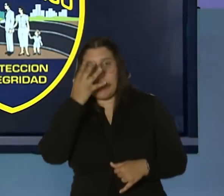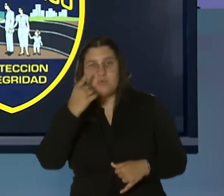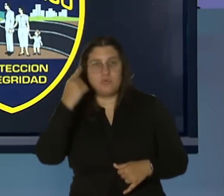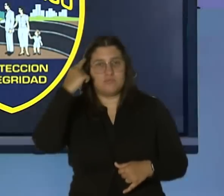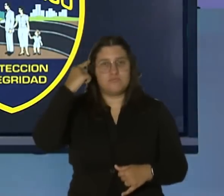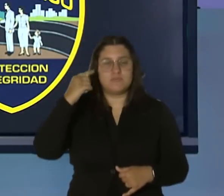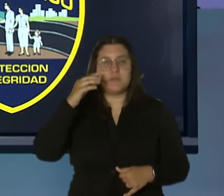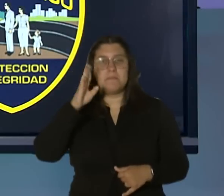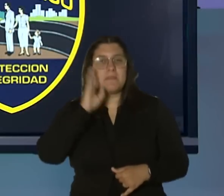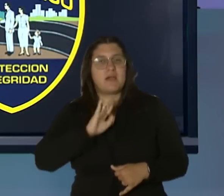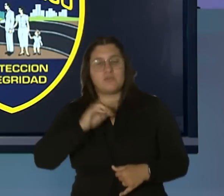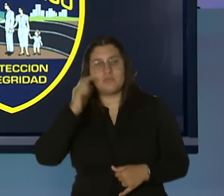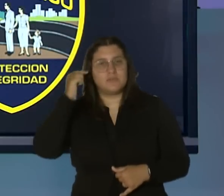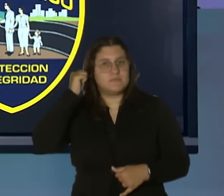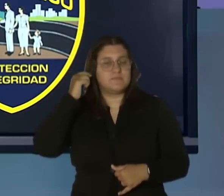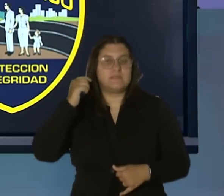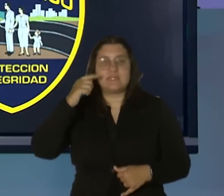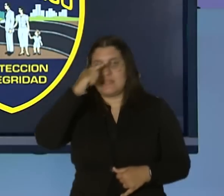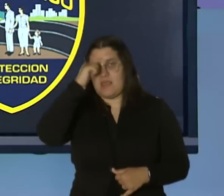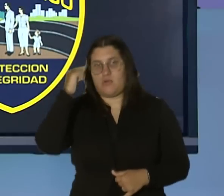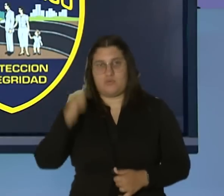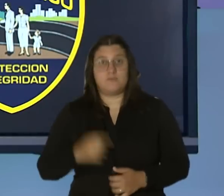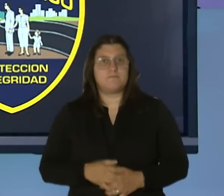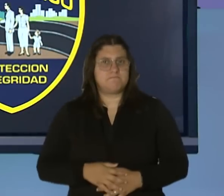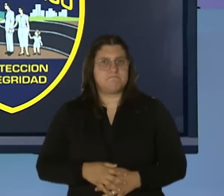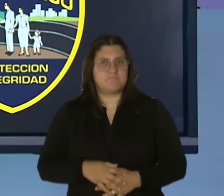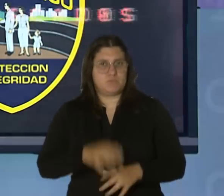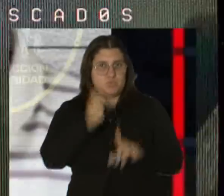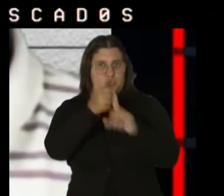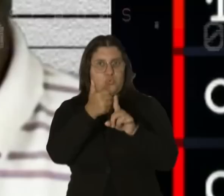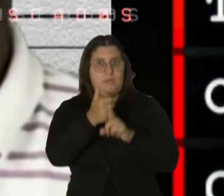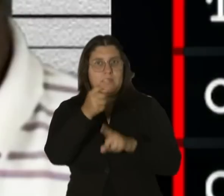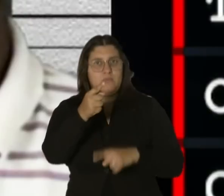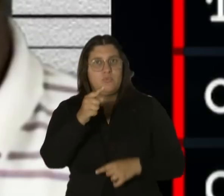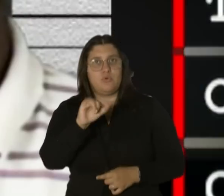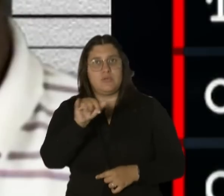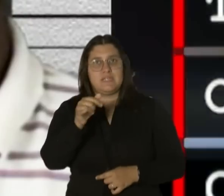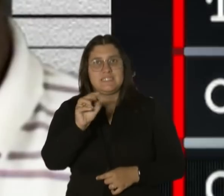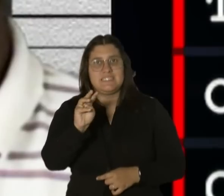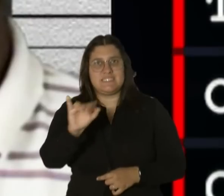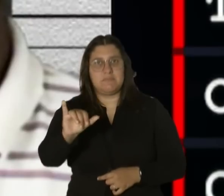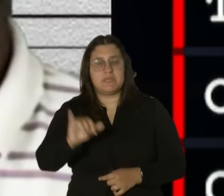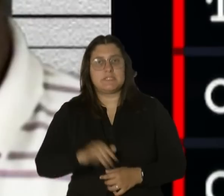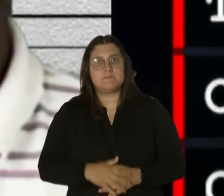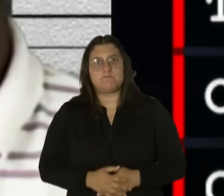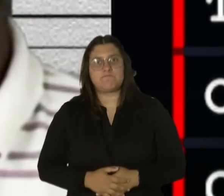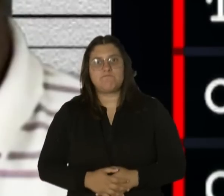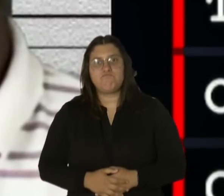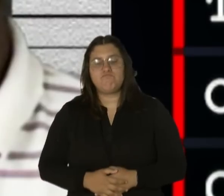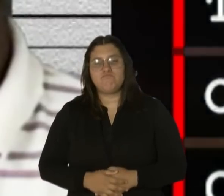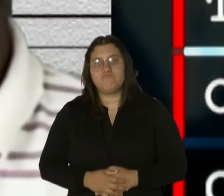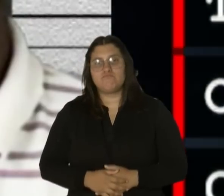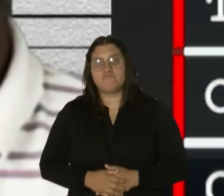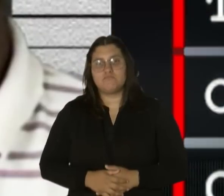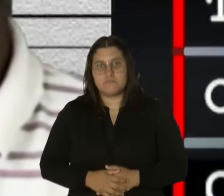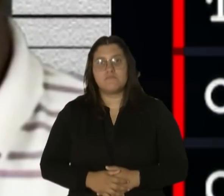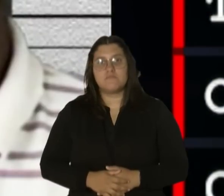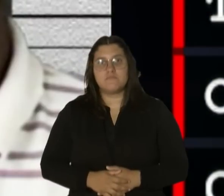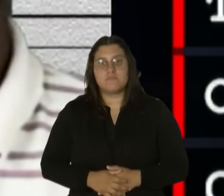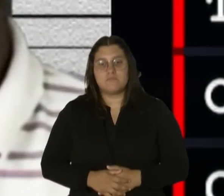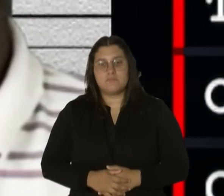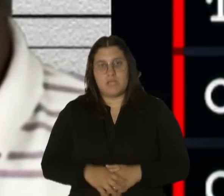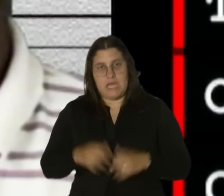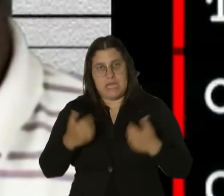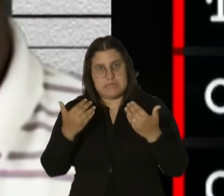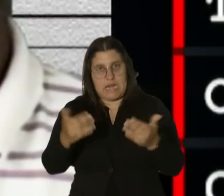Jimmy, sí, usted mismo, Jimmy. Ajá, ahora, que se acercó bastante. Entréguese,